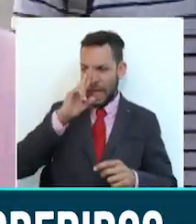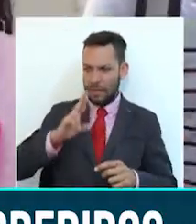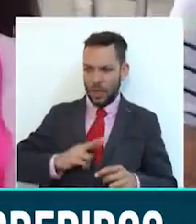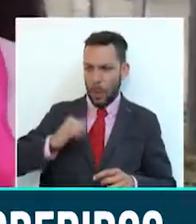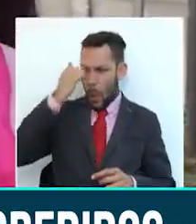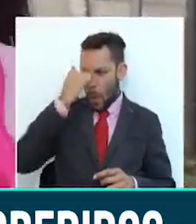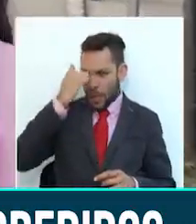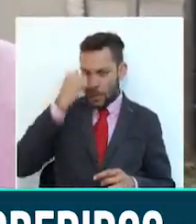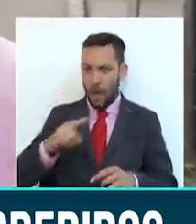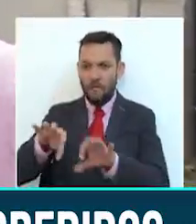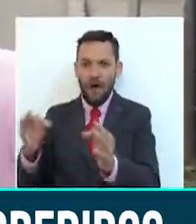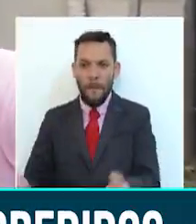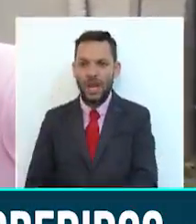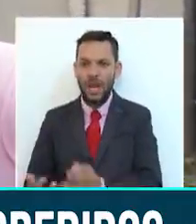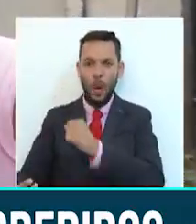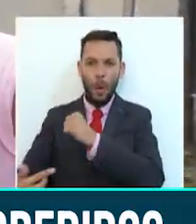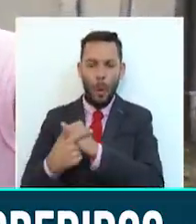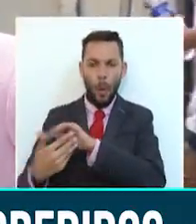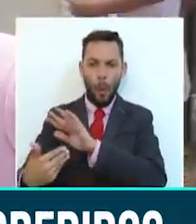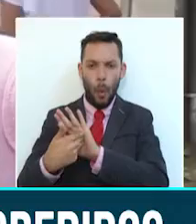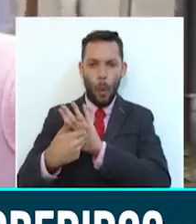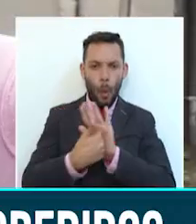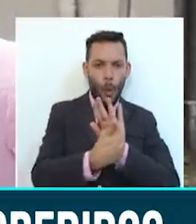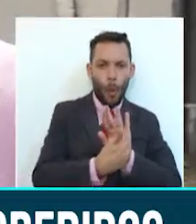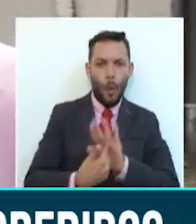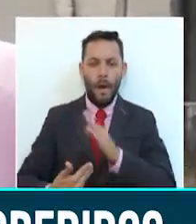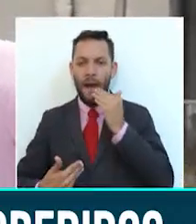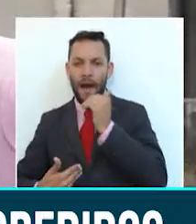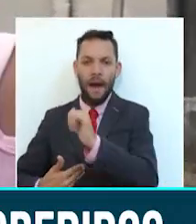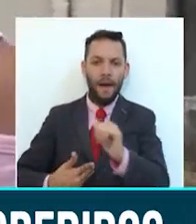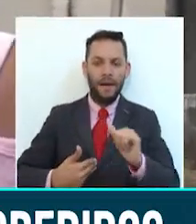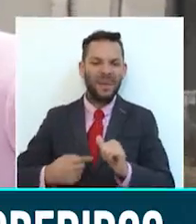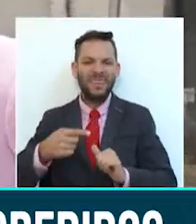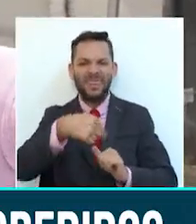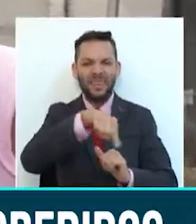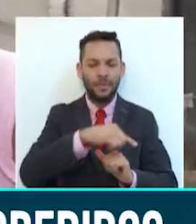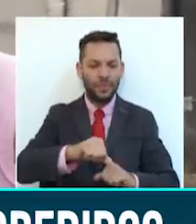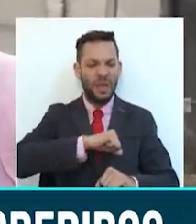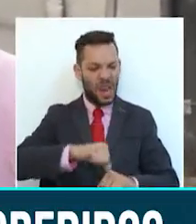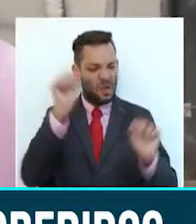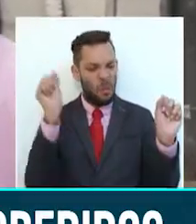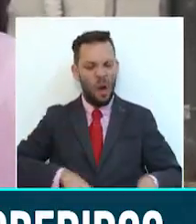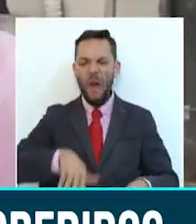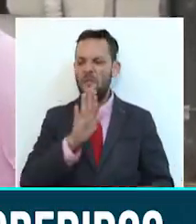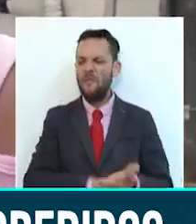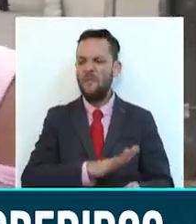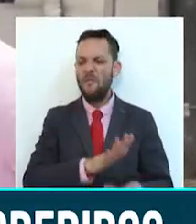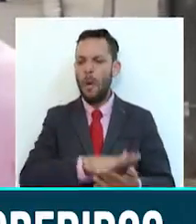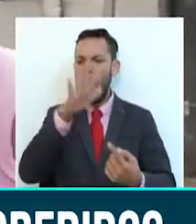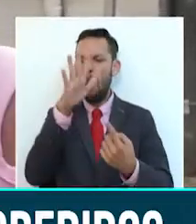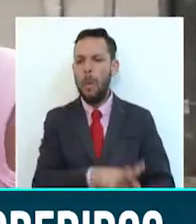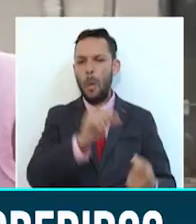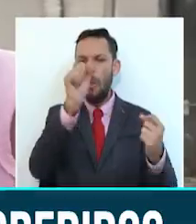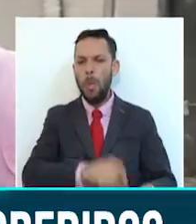los maestros. Pareciera que fuera natural que a la mujer se le tuviera el derecho de maltratar, de tratar de cualquier